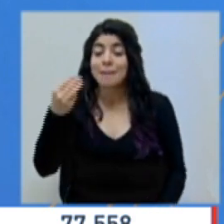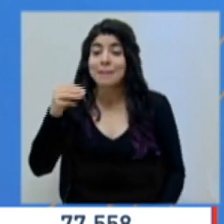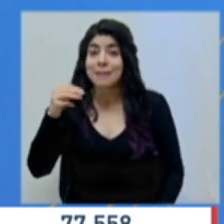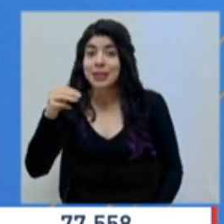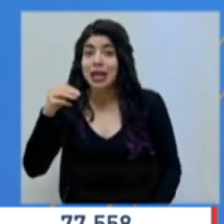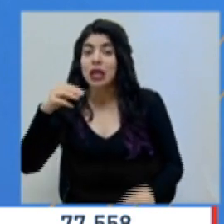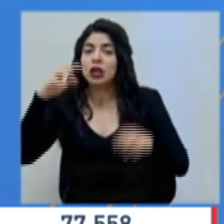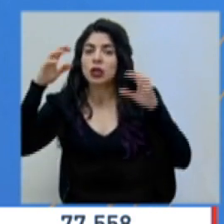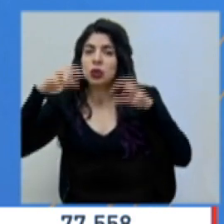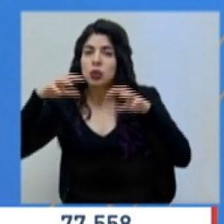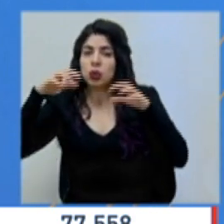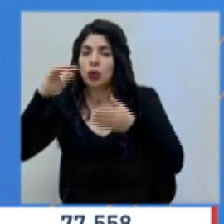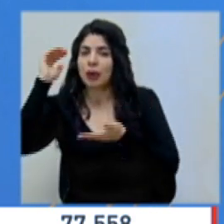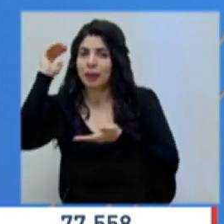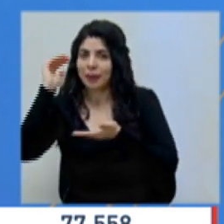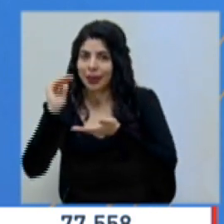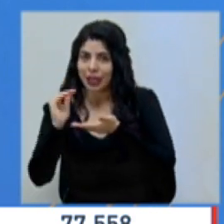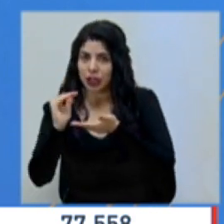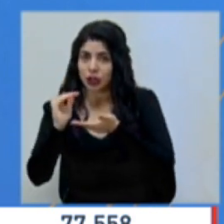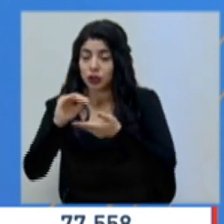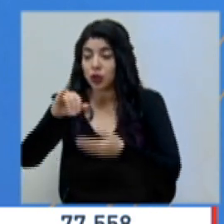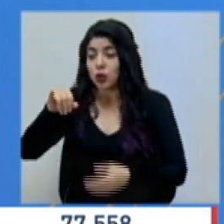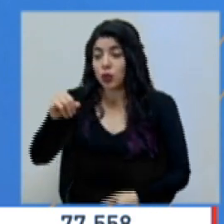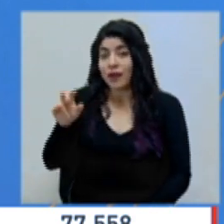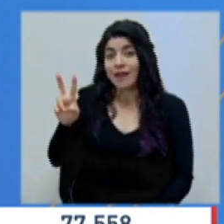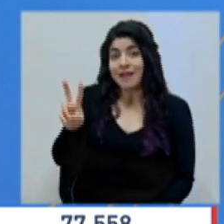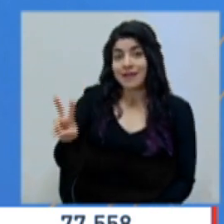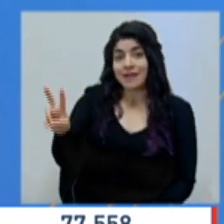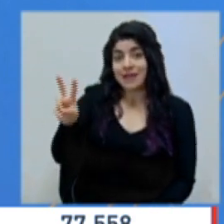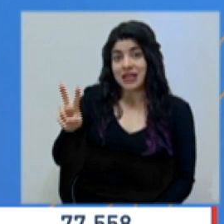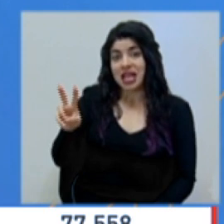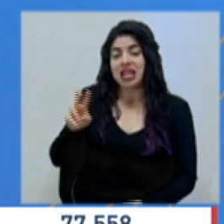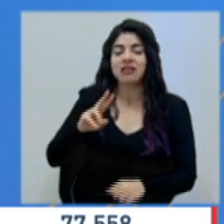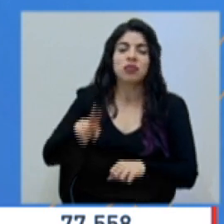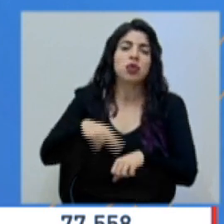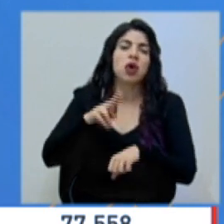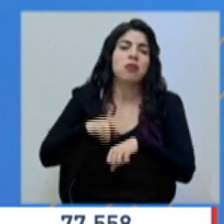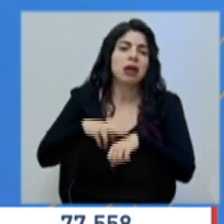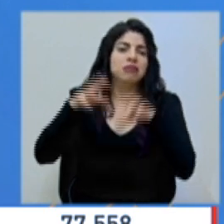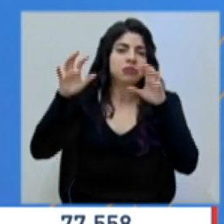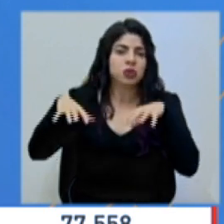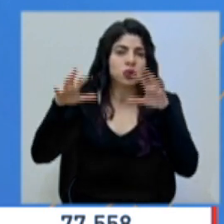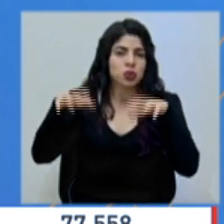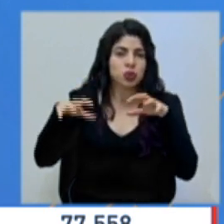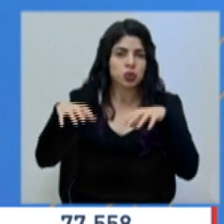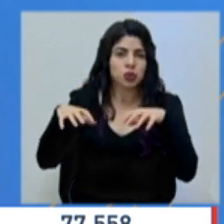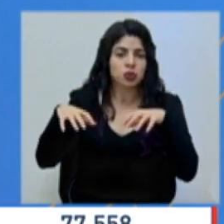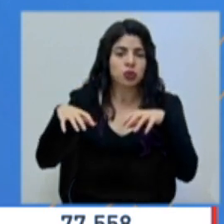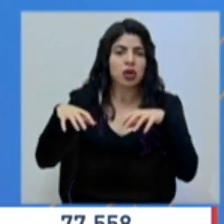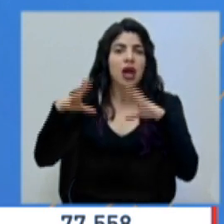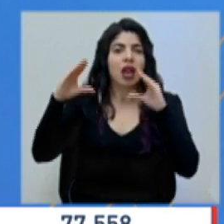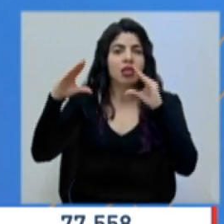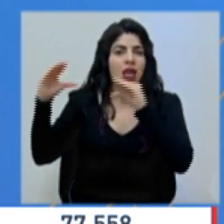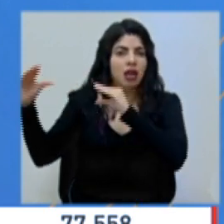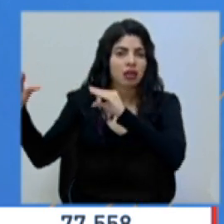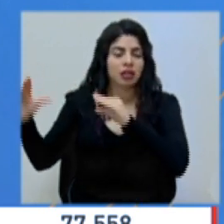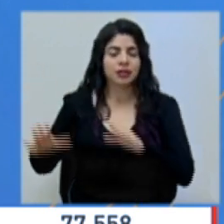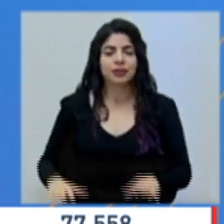disminuye ya la condición de temporal, y jueves y viernes condiciones típicas de estación lluviosa con aguaceros en las